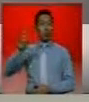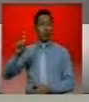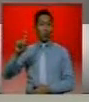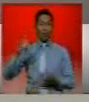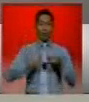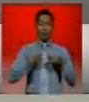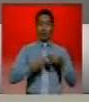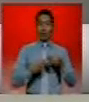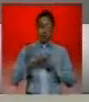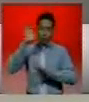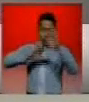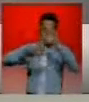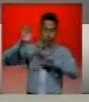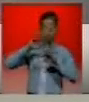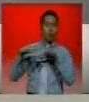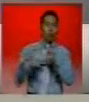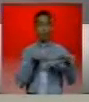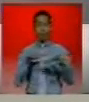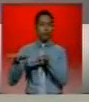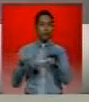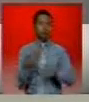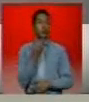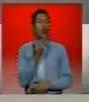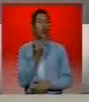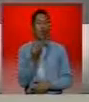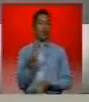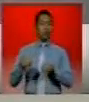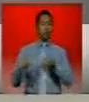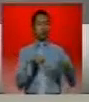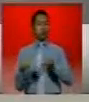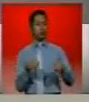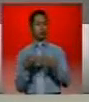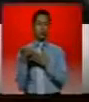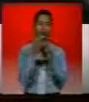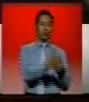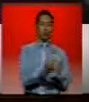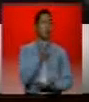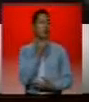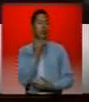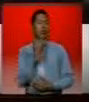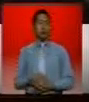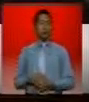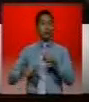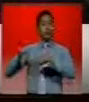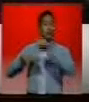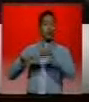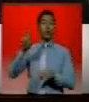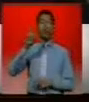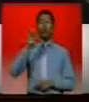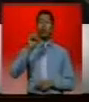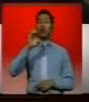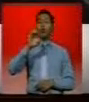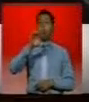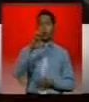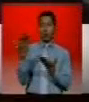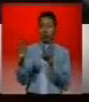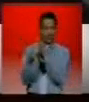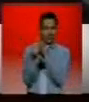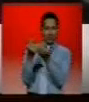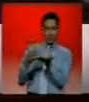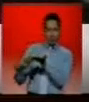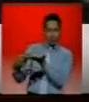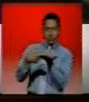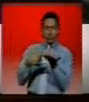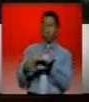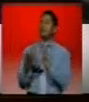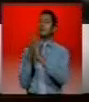acciones implementadas tras el fenómeno natural que azotó al país. Rommel Garzón sigue de cerca esta reunión. Rommel, muy buenas noches. Cuéntanos qué